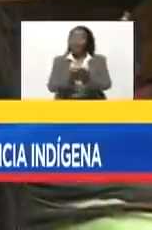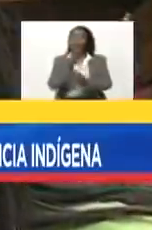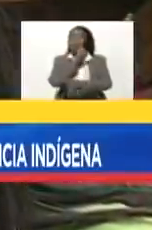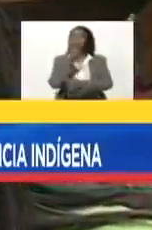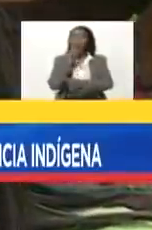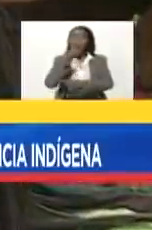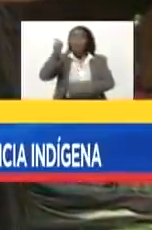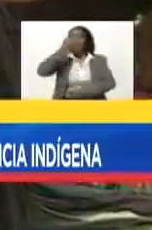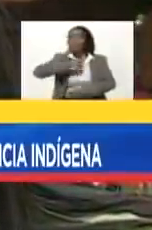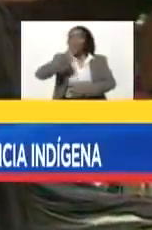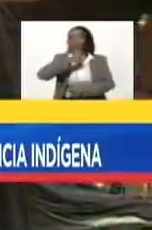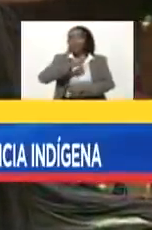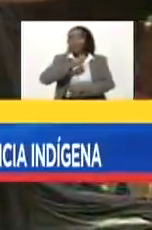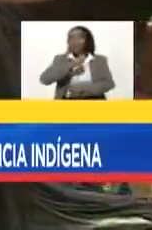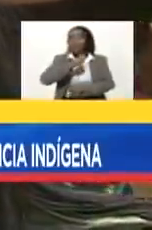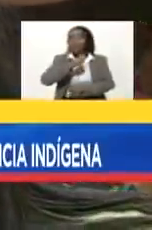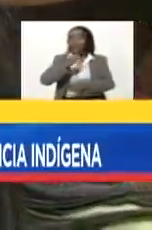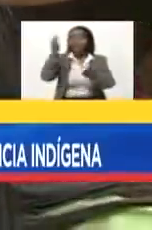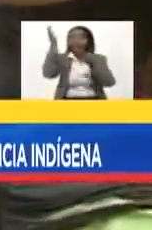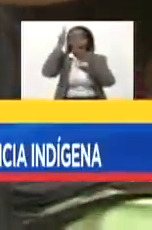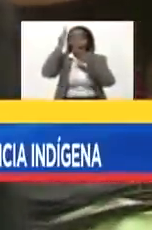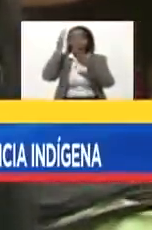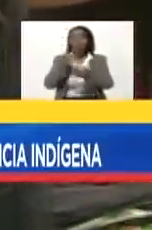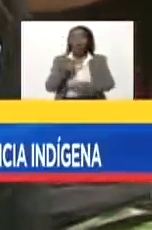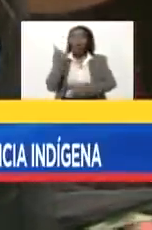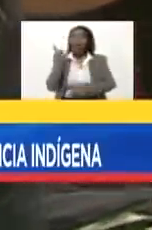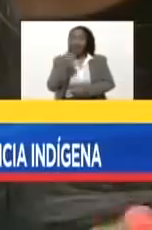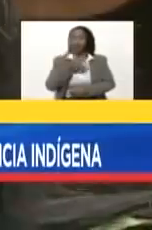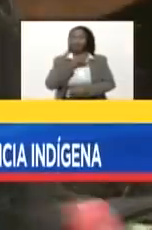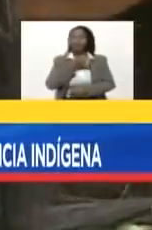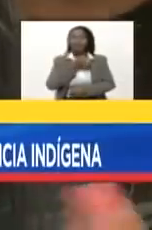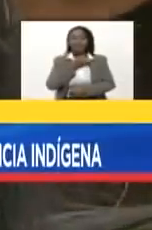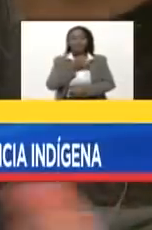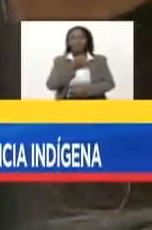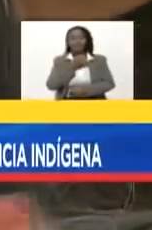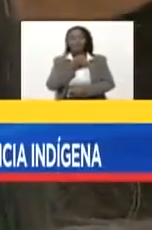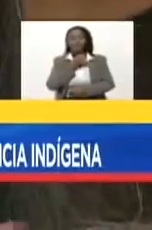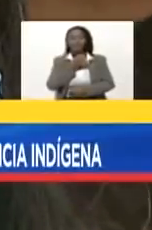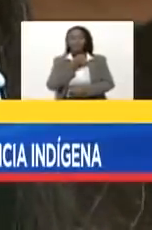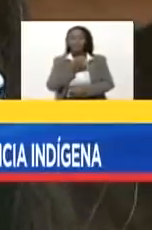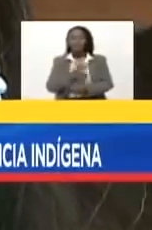de Resistencia Indígena. Él le gustó.